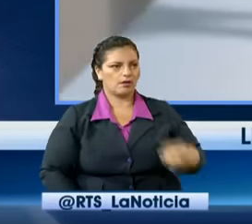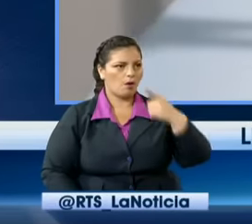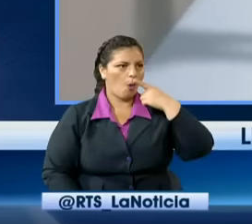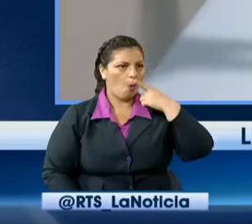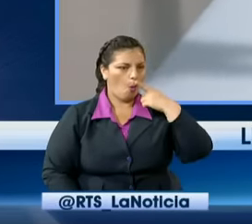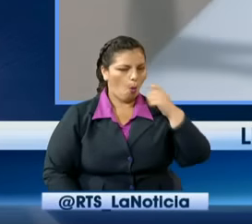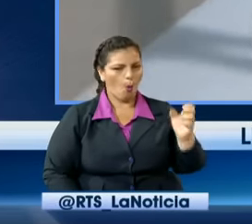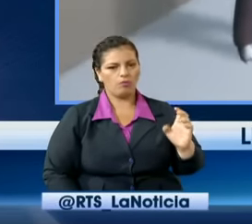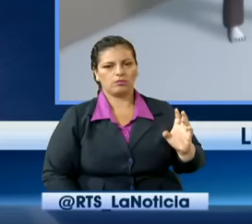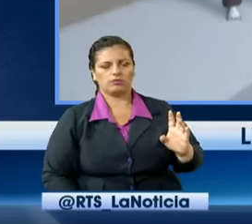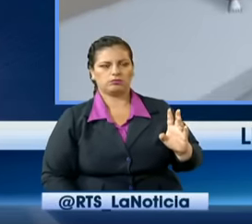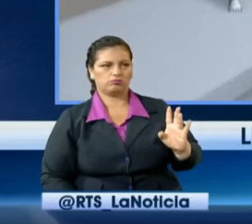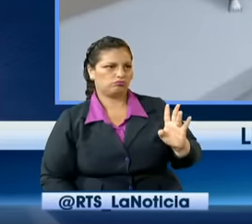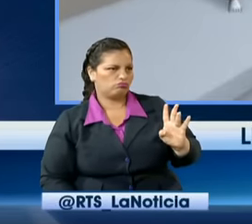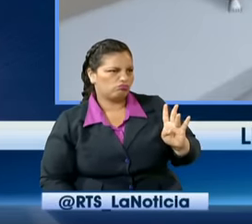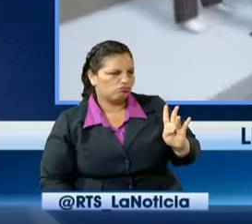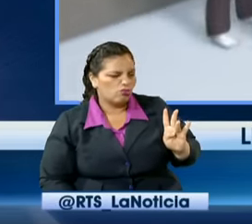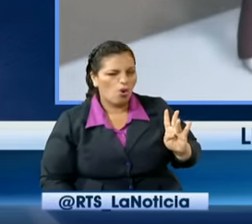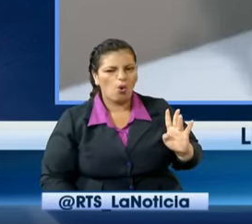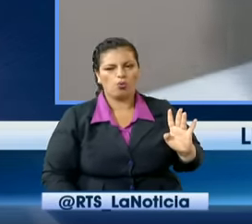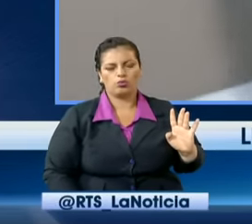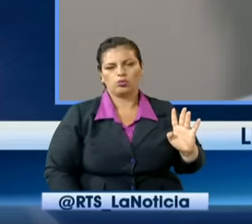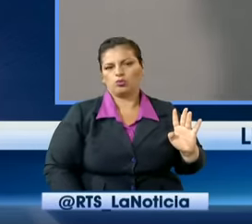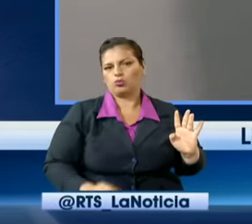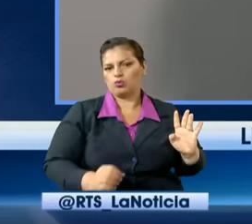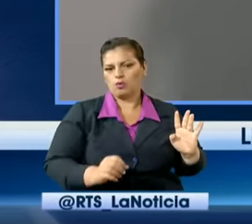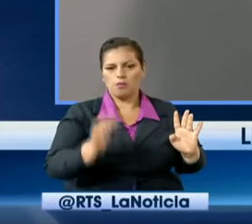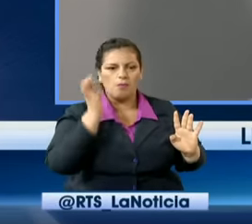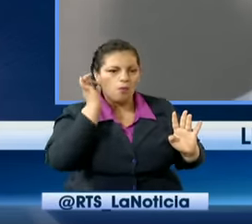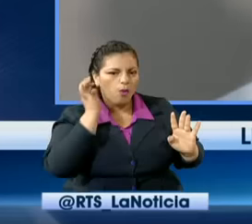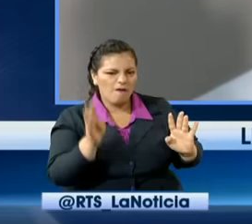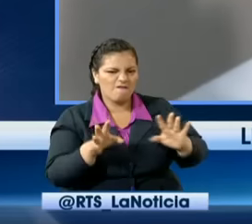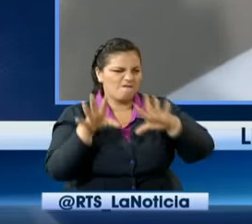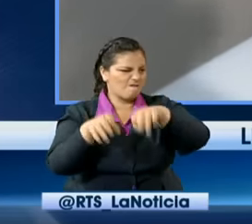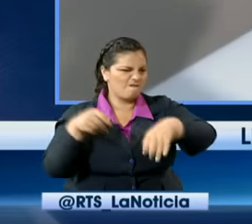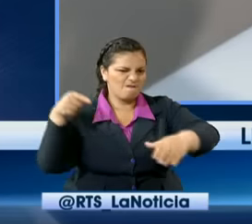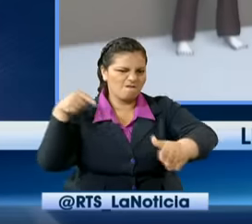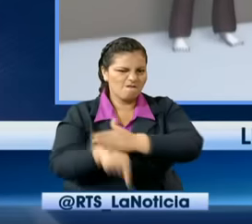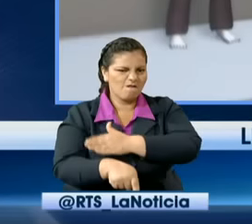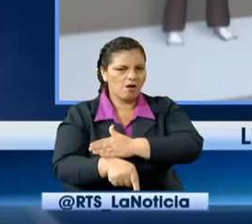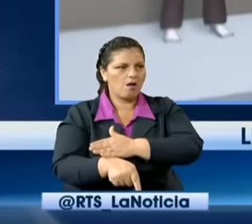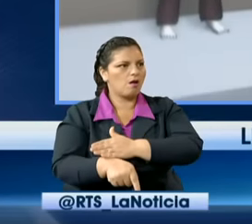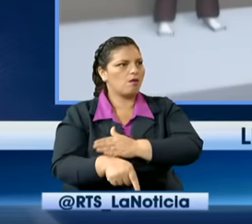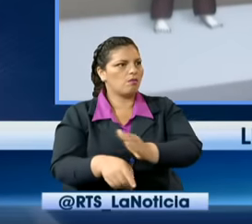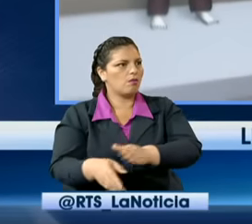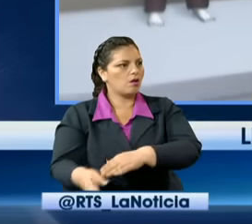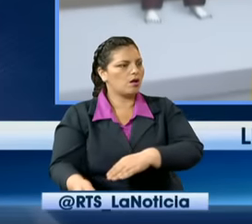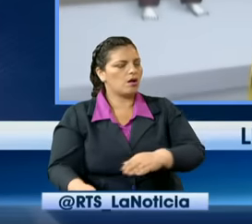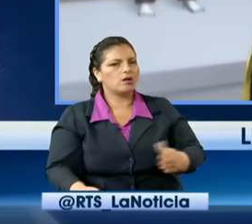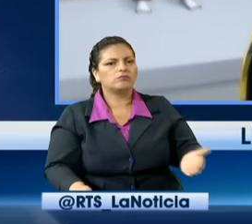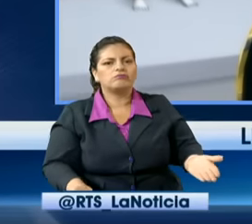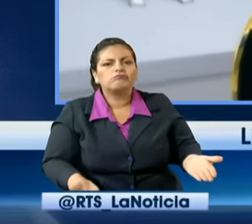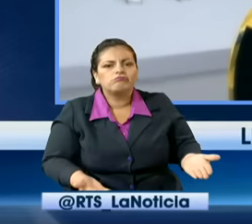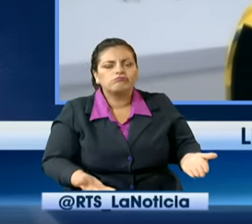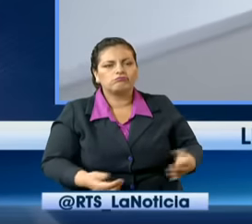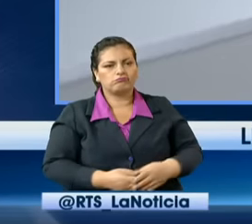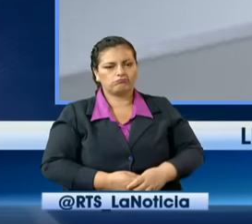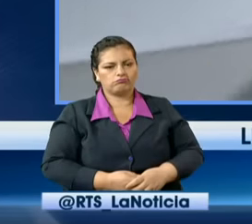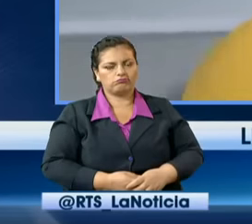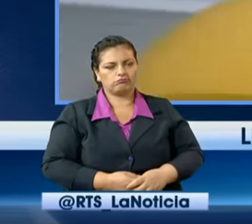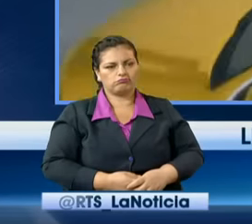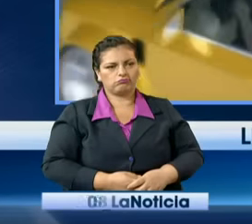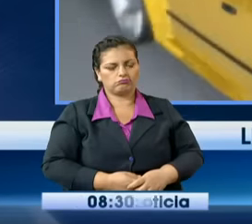el presunto autor, tiene una vinculación directa con la víctima, ya sea por ser su cónyuge, su pareja sentimental o su conviviente.